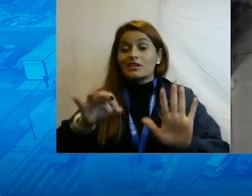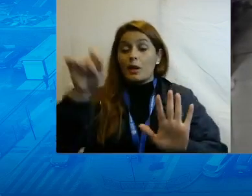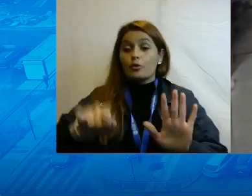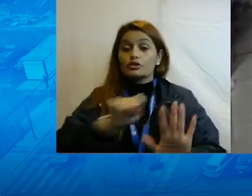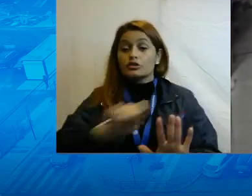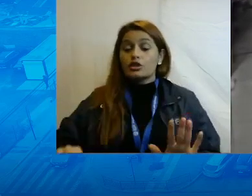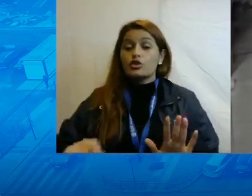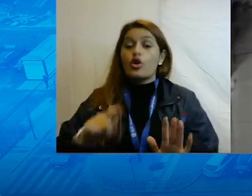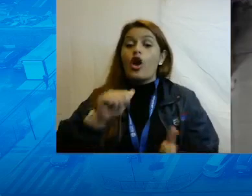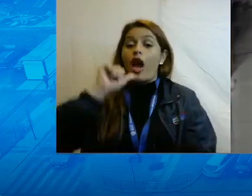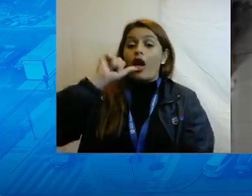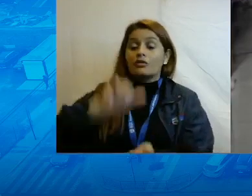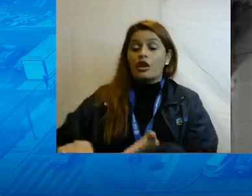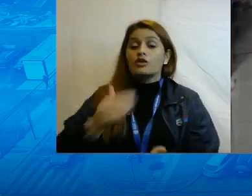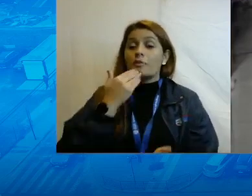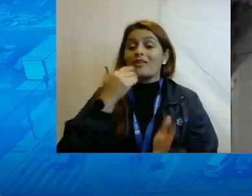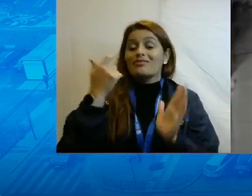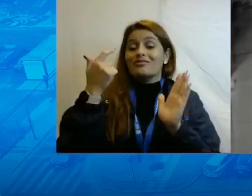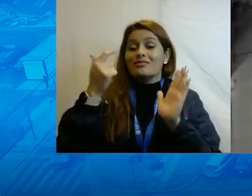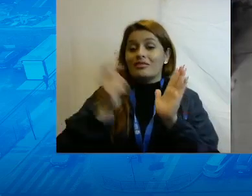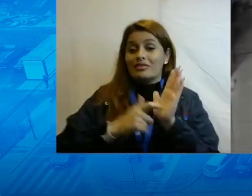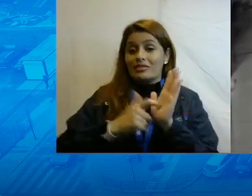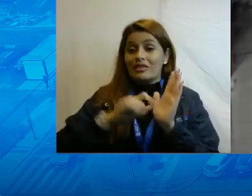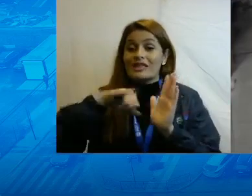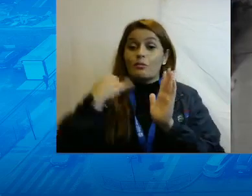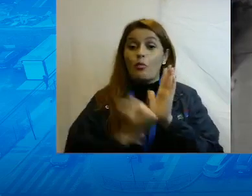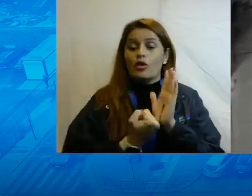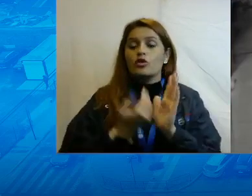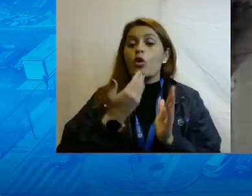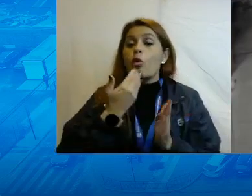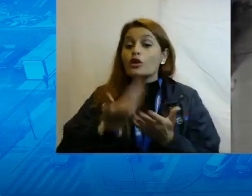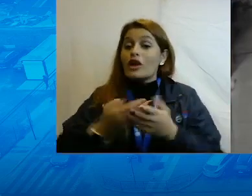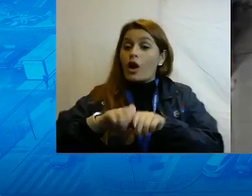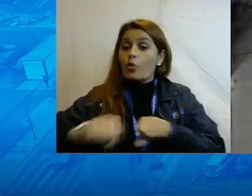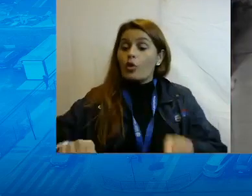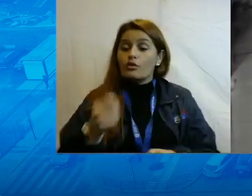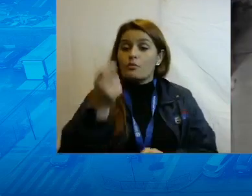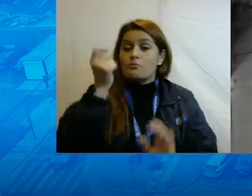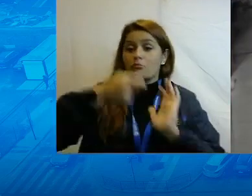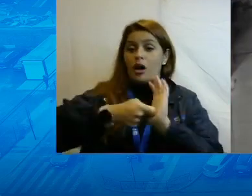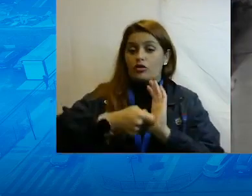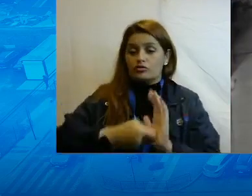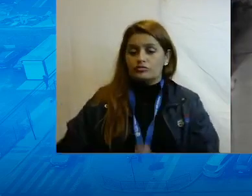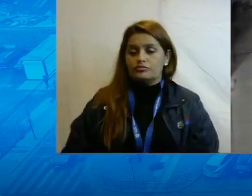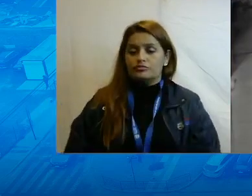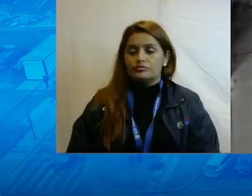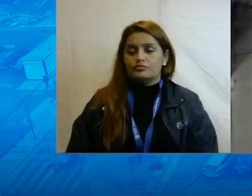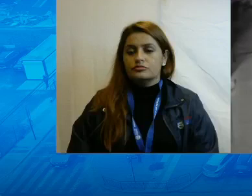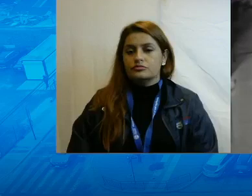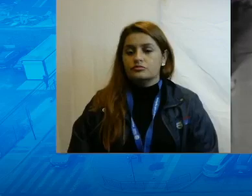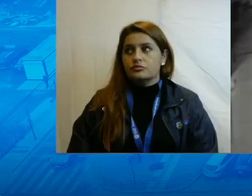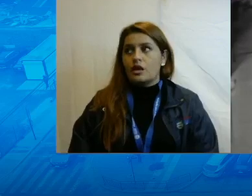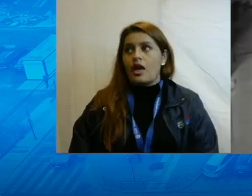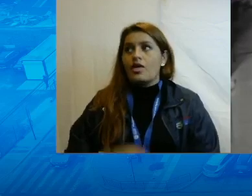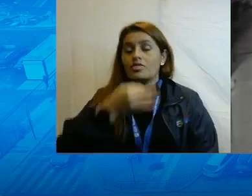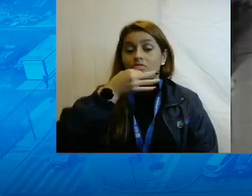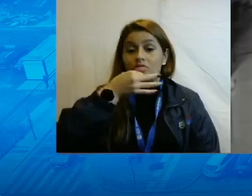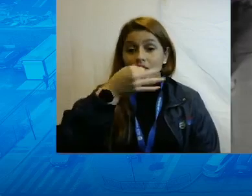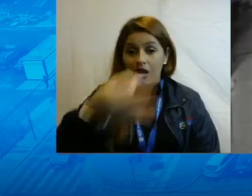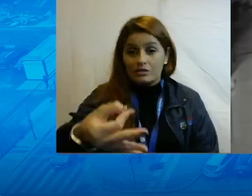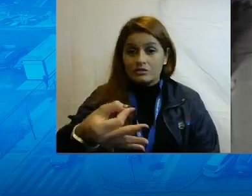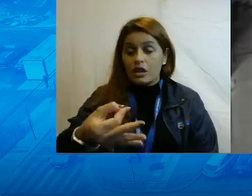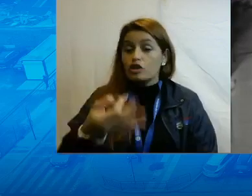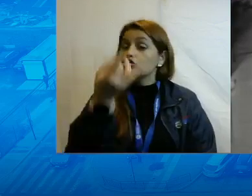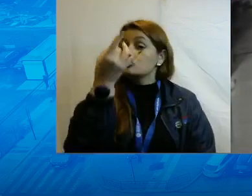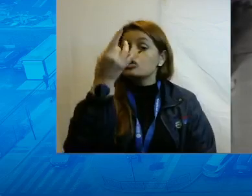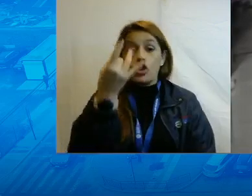multas e intereses en caso de que se suscriba un convenio de pago según lo señalado. Dejar constancia que solo